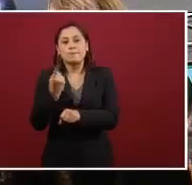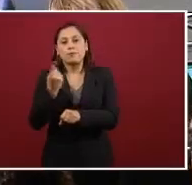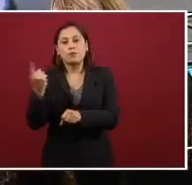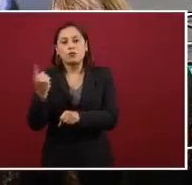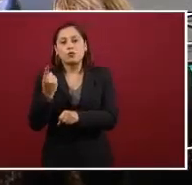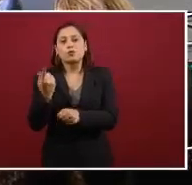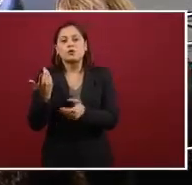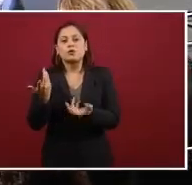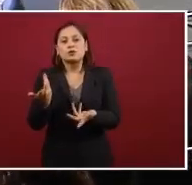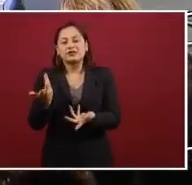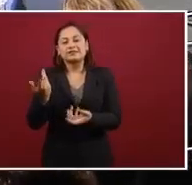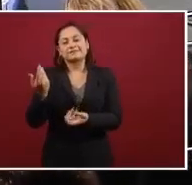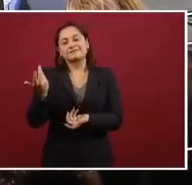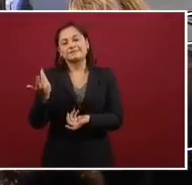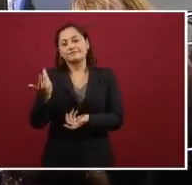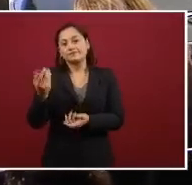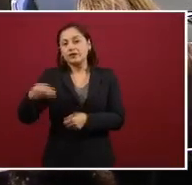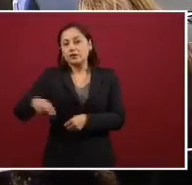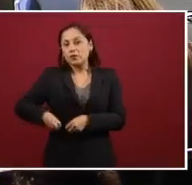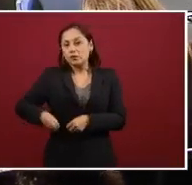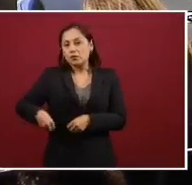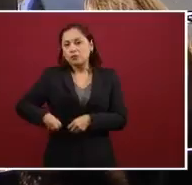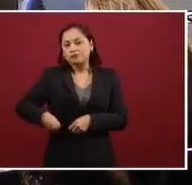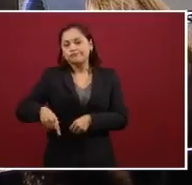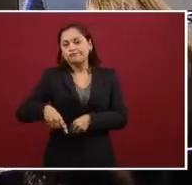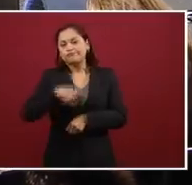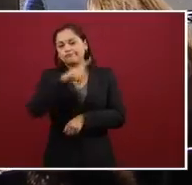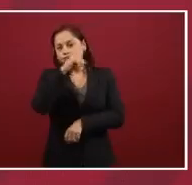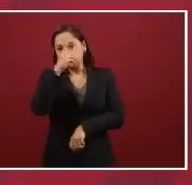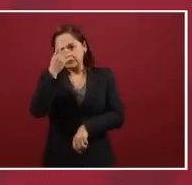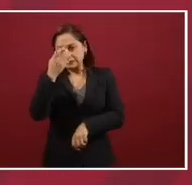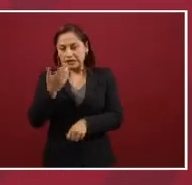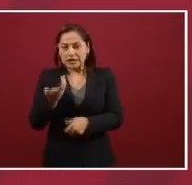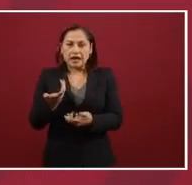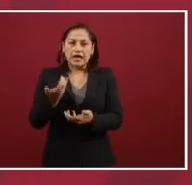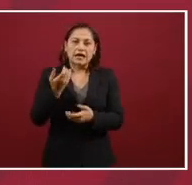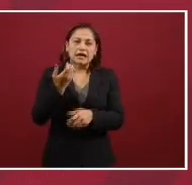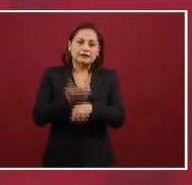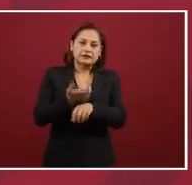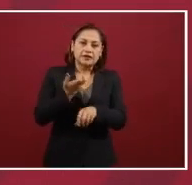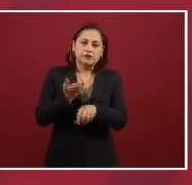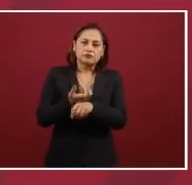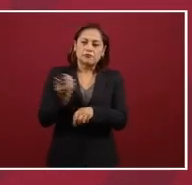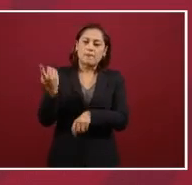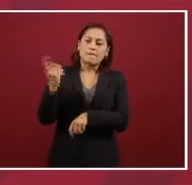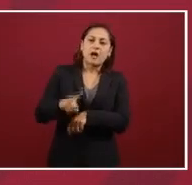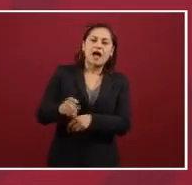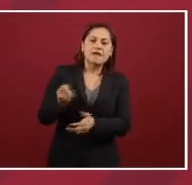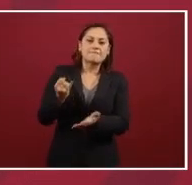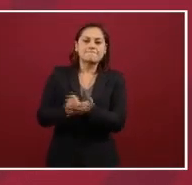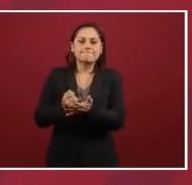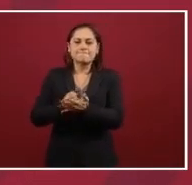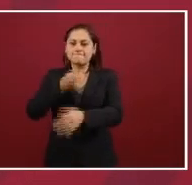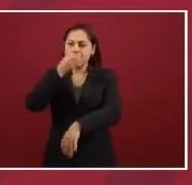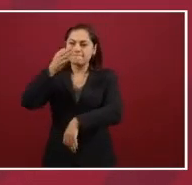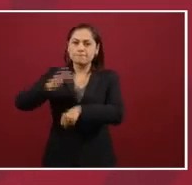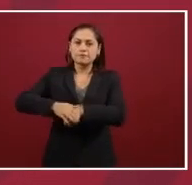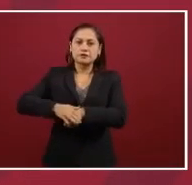imposición de aranceles, cuando de manera unilateral se